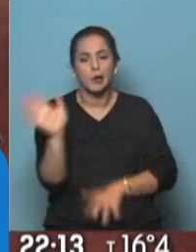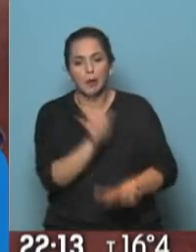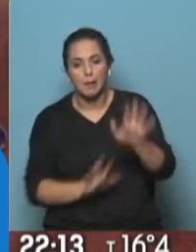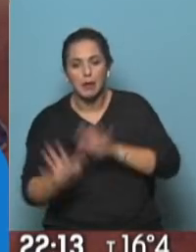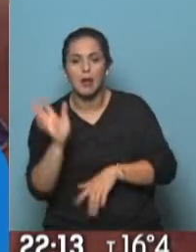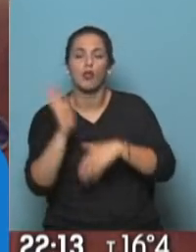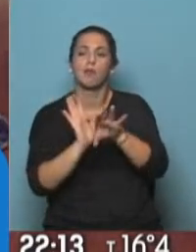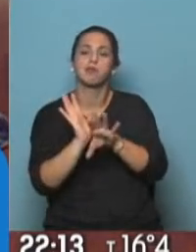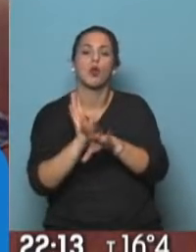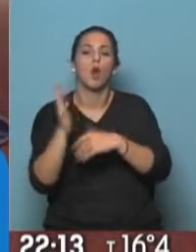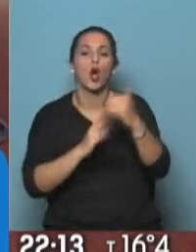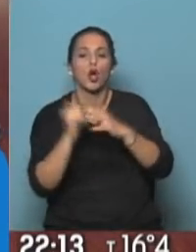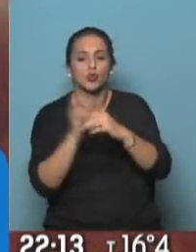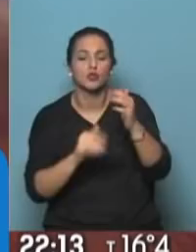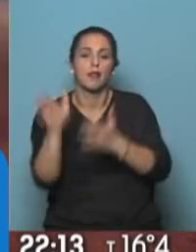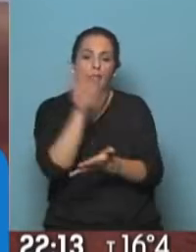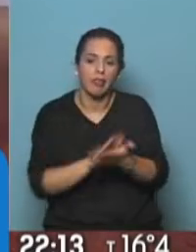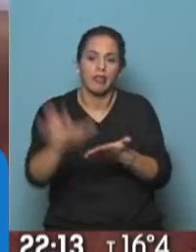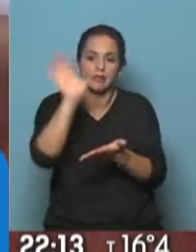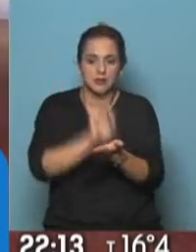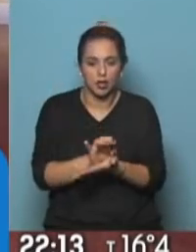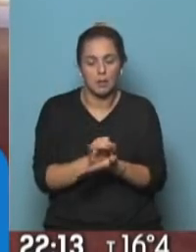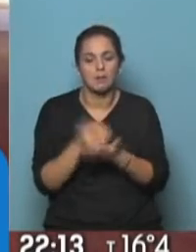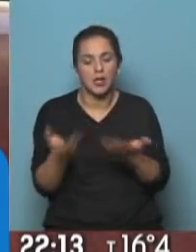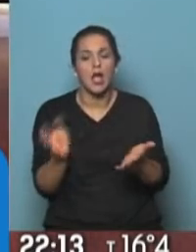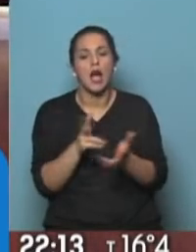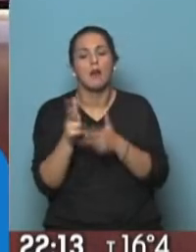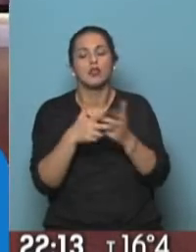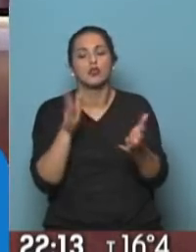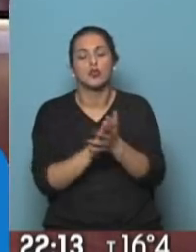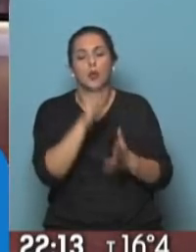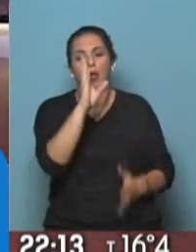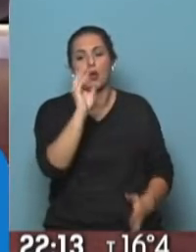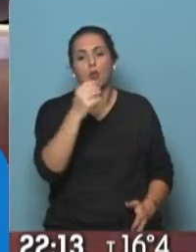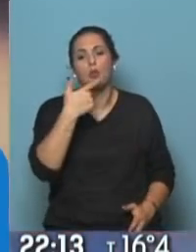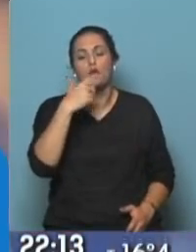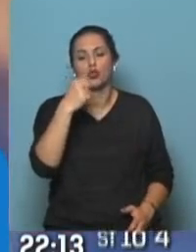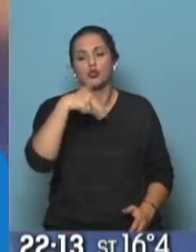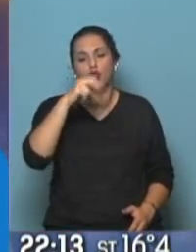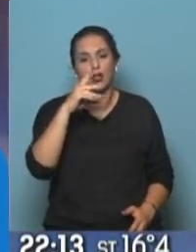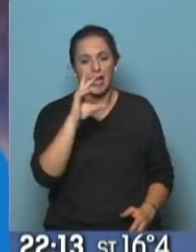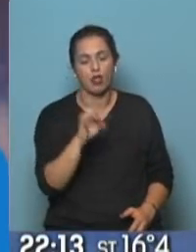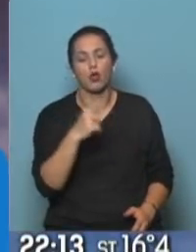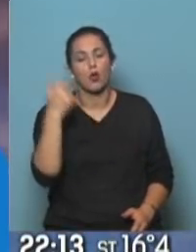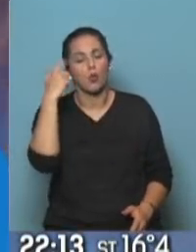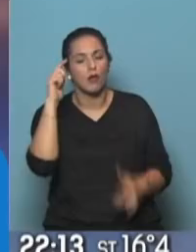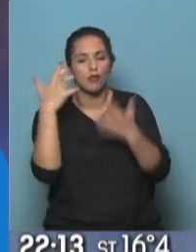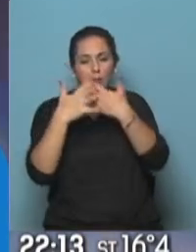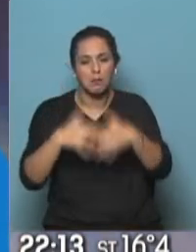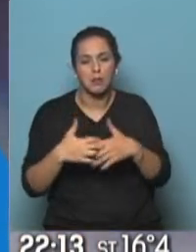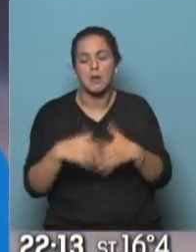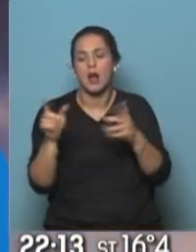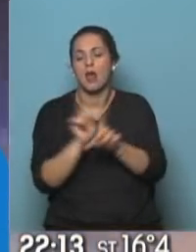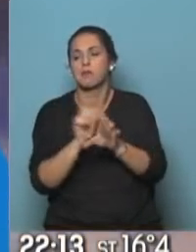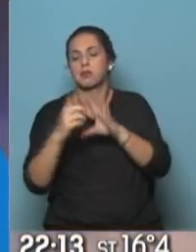reconstruyéndose. Ese es el momento, ¿no? En el caso de Bolsonaro, cuando uno trata de armar alguna secuencia, se lo asocia,